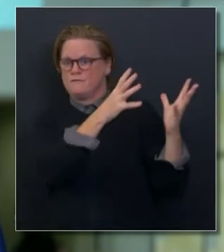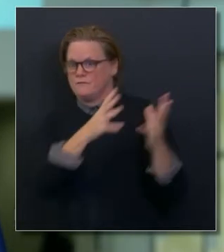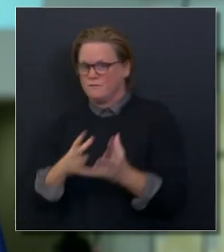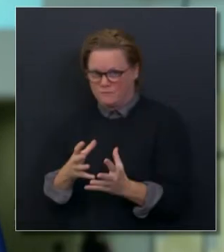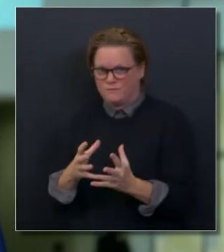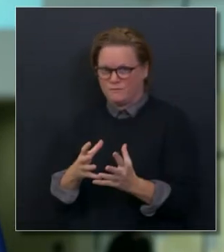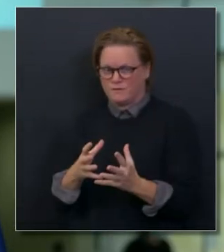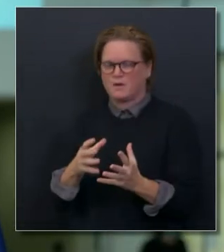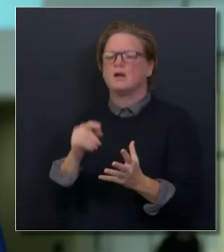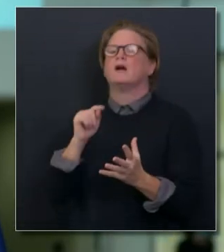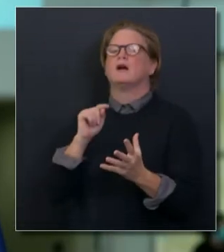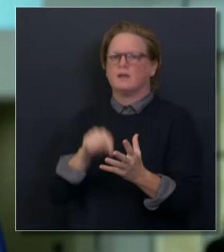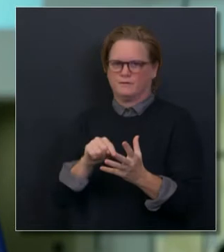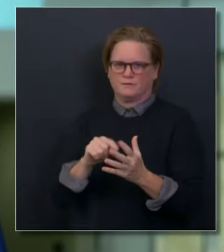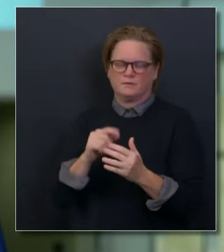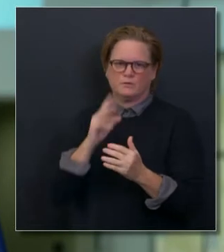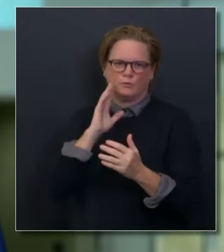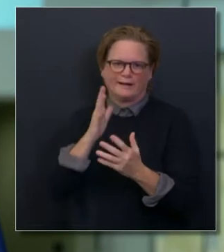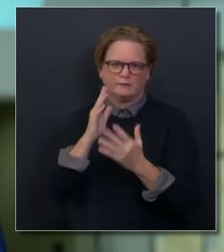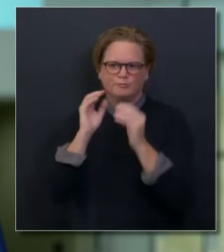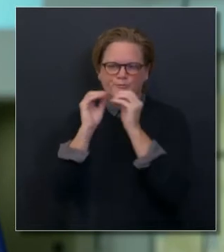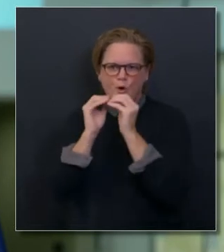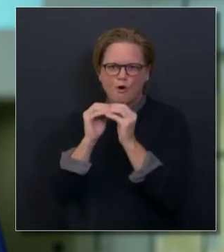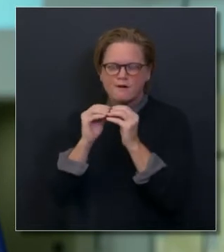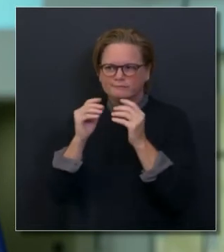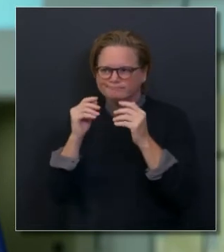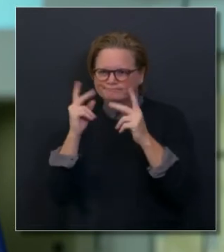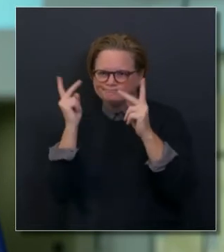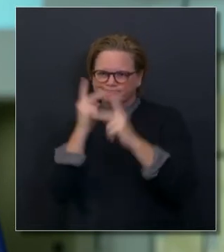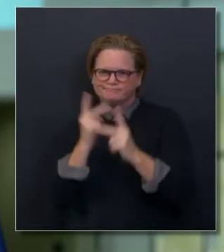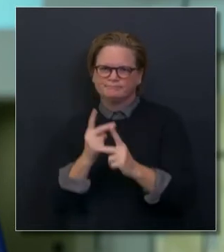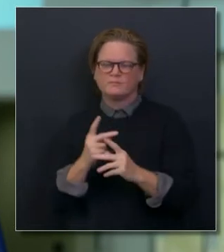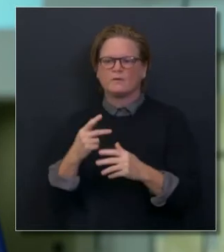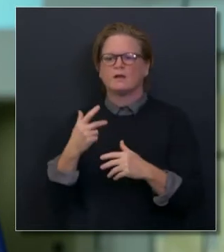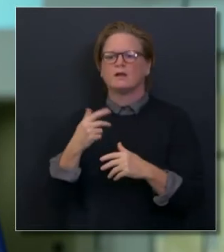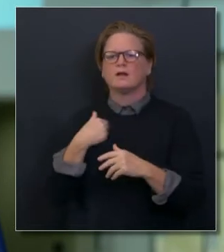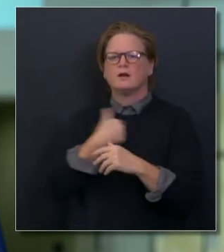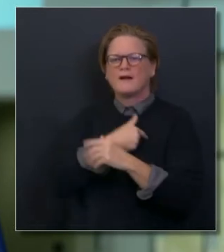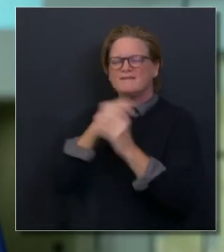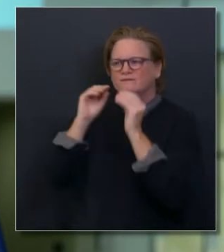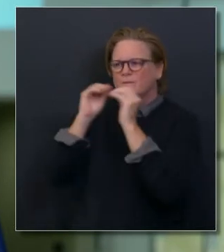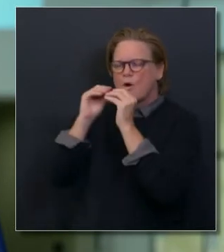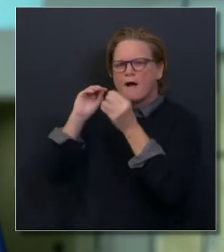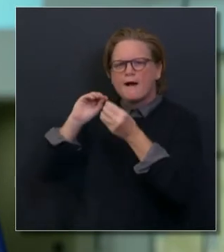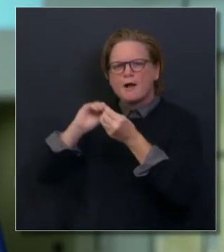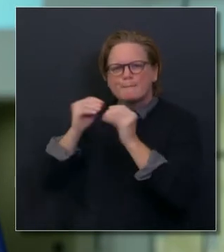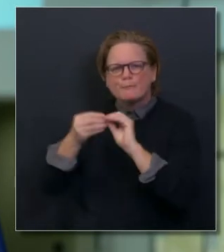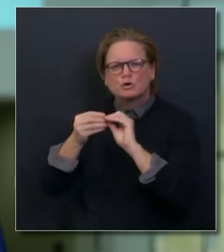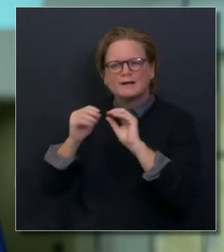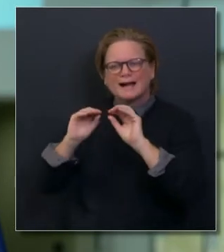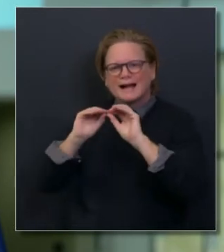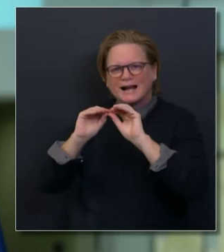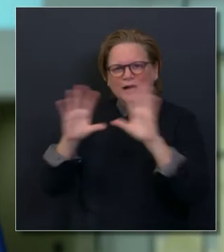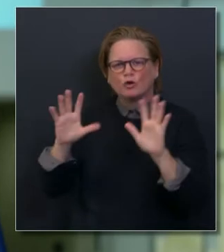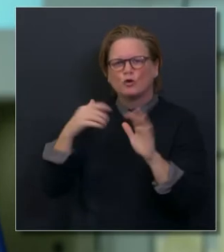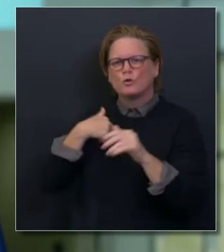esa información la vamos a recibir tan pronto como esta noche, los siguientes 2 días, y vamos a brindar eso en vivo en la